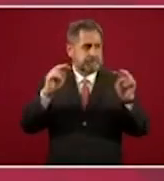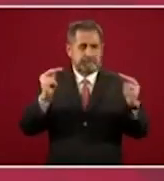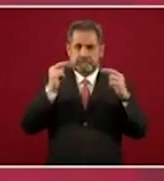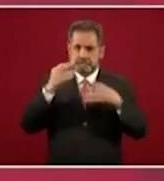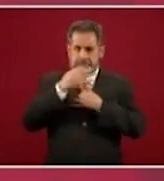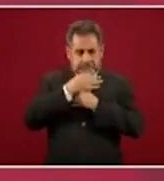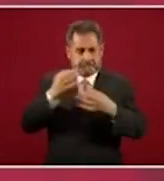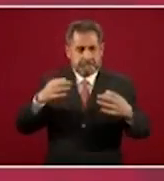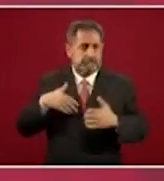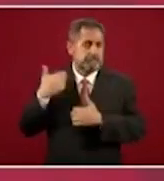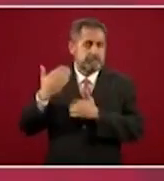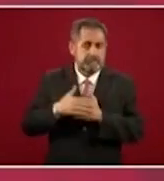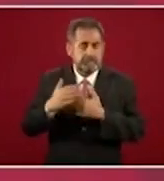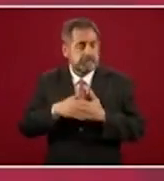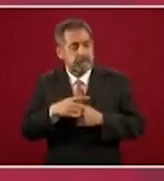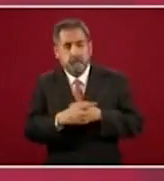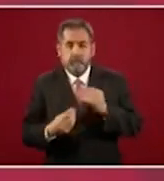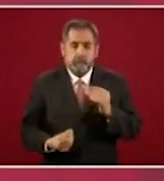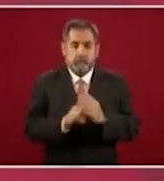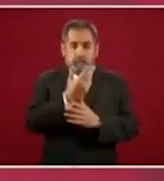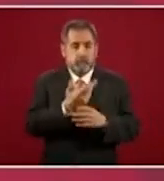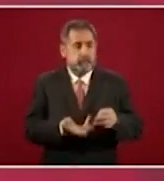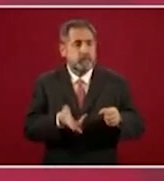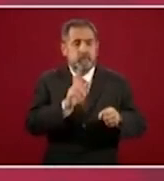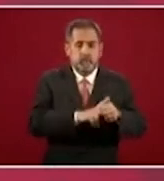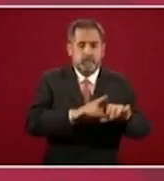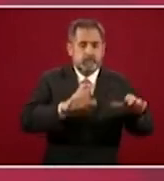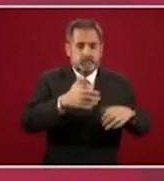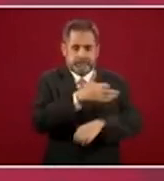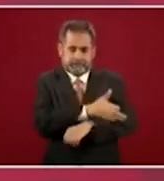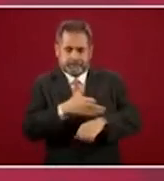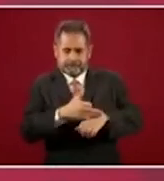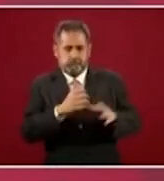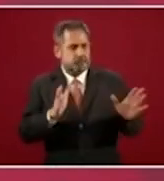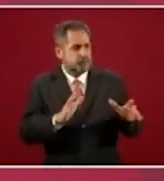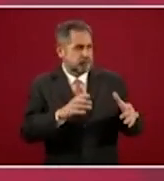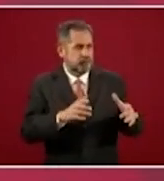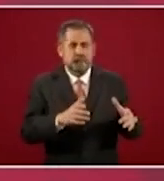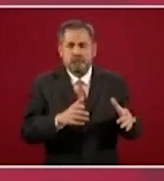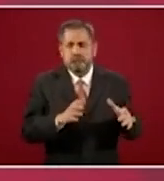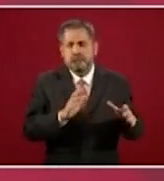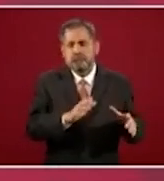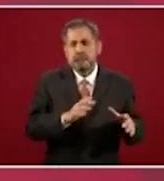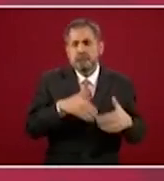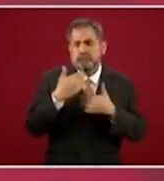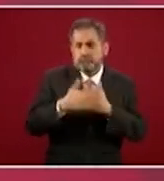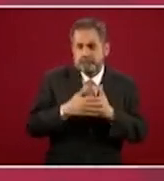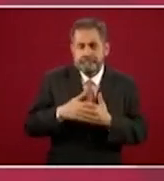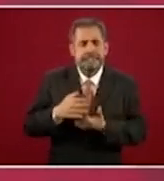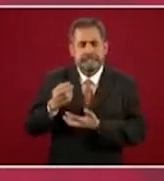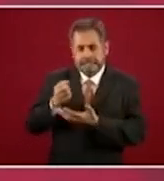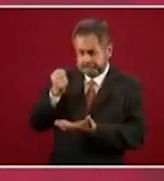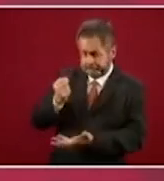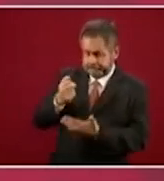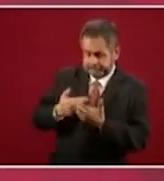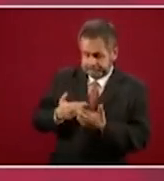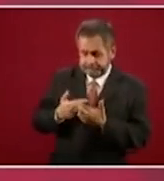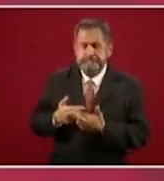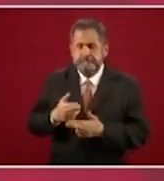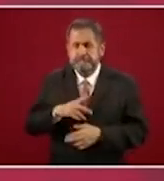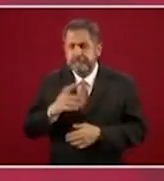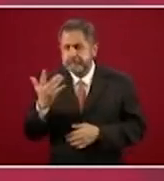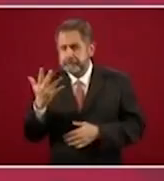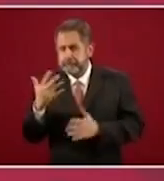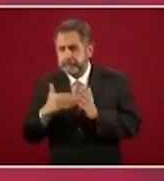construir una clínica familiar ya se tiene el presupuesto son 50 millones de